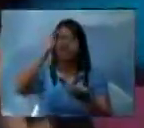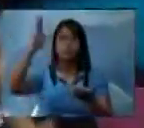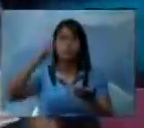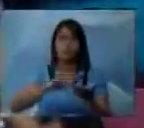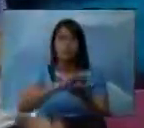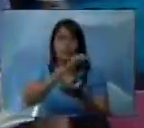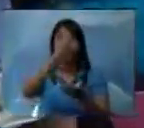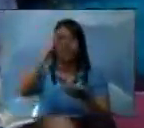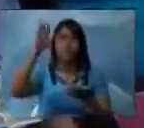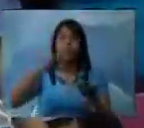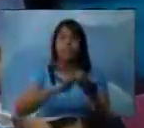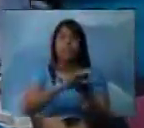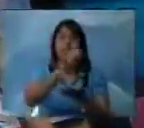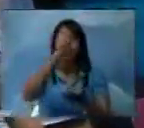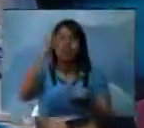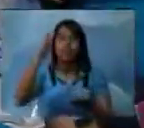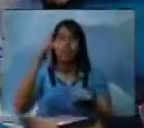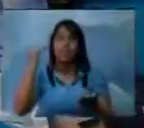gloria a Dios.